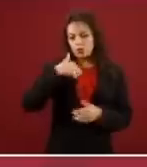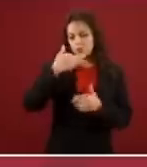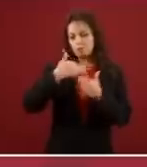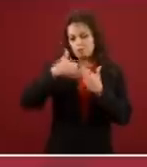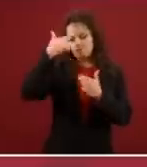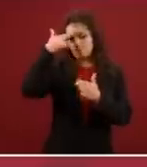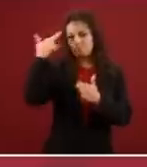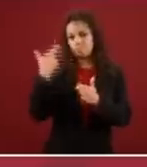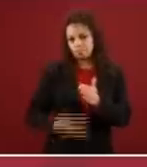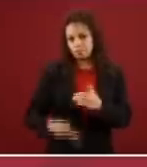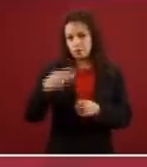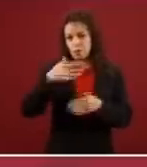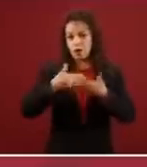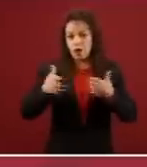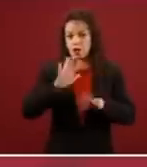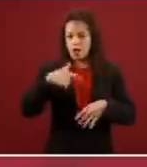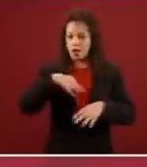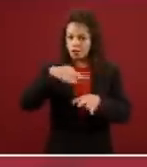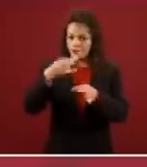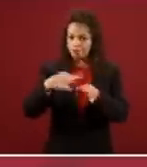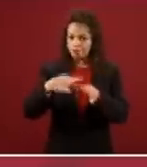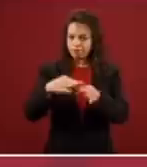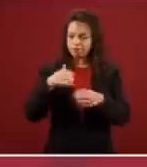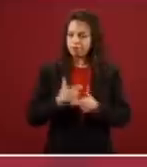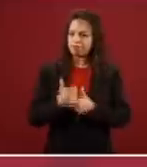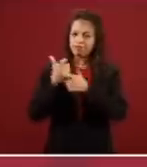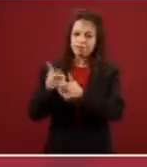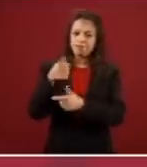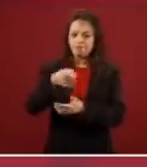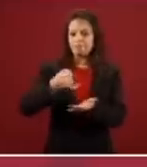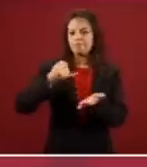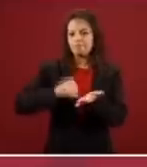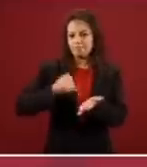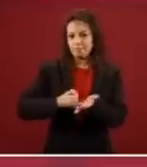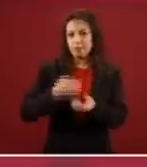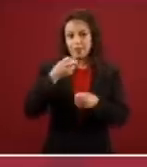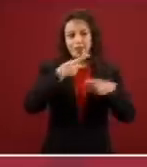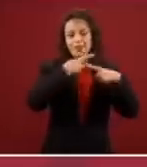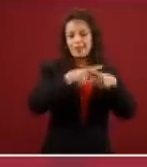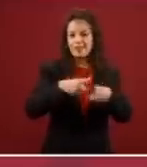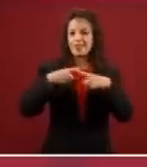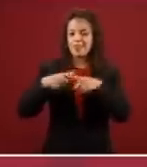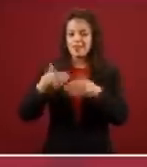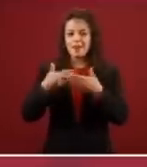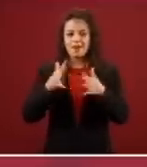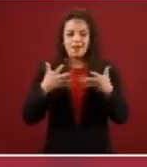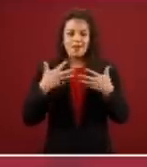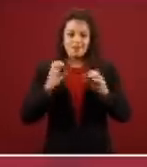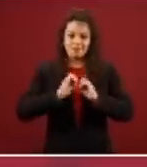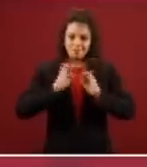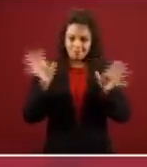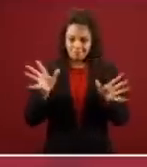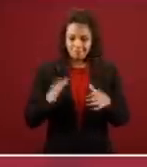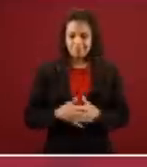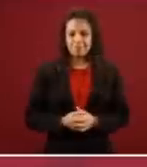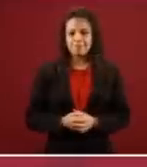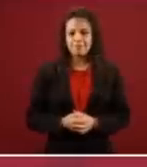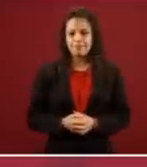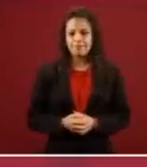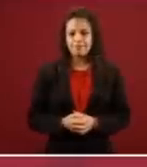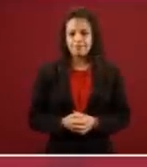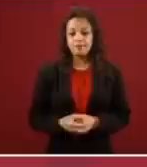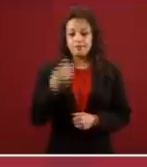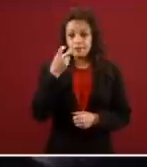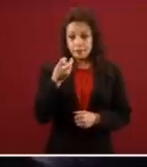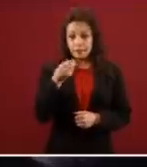van a cumplir debidamente con sus obligaciones fiscales. Entonces, la diferenciación, y se requería este marco legal precisamente para poder llegar a las